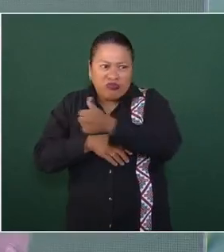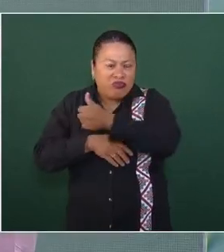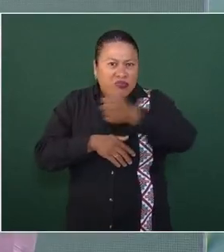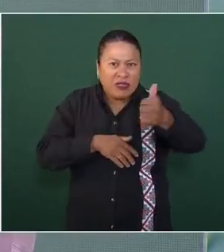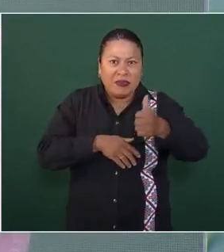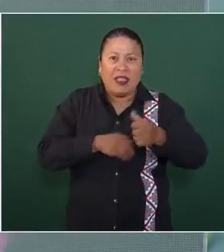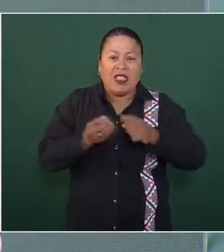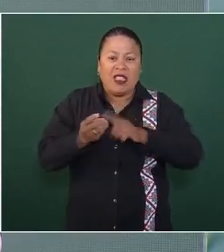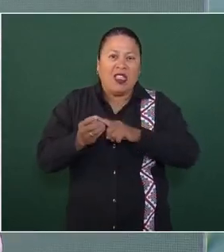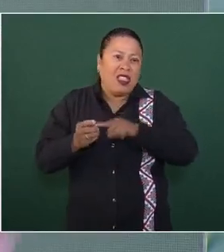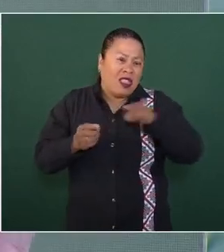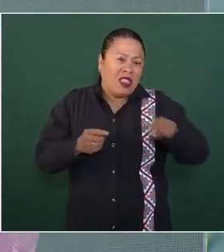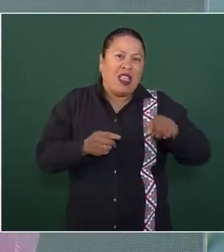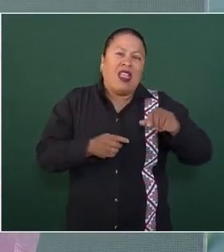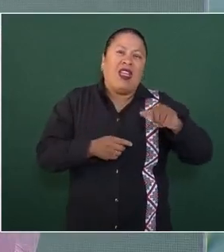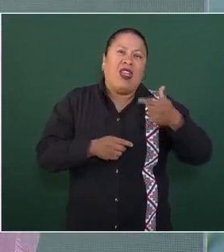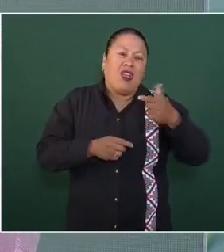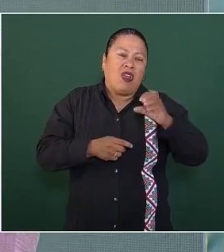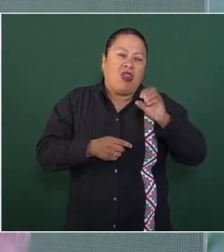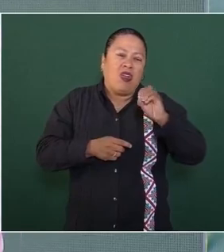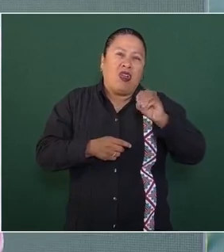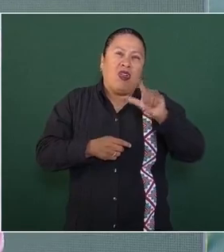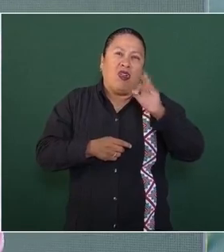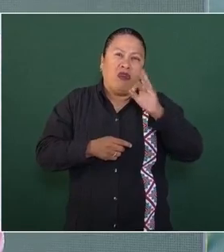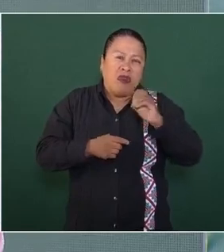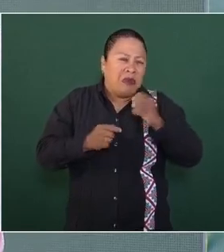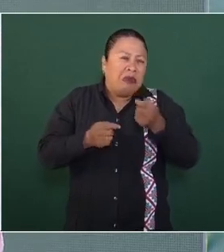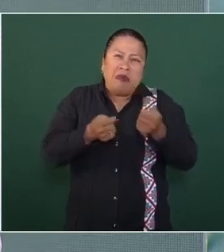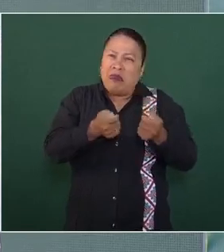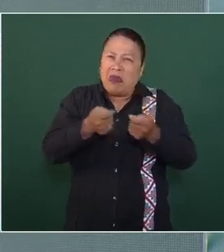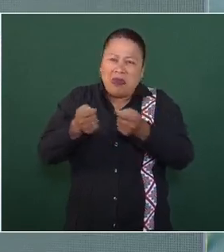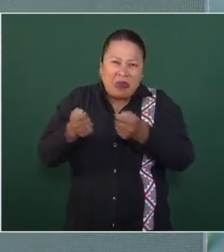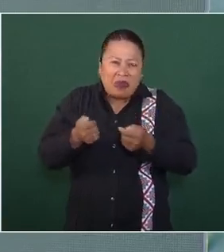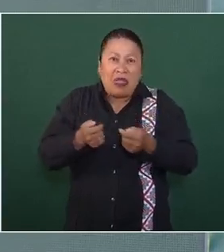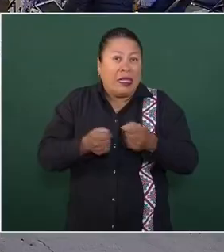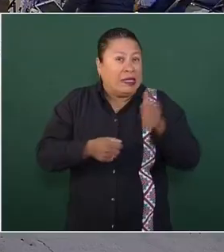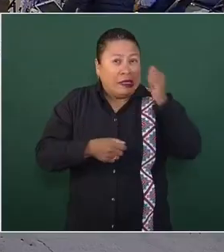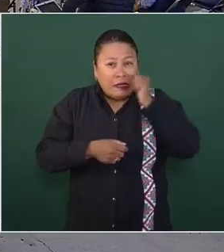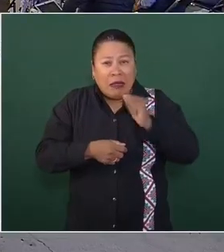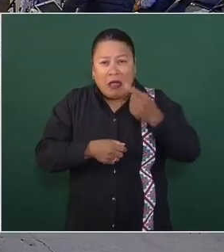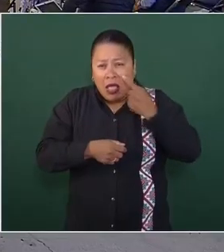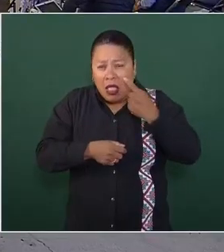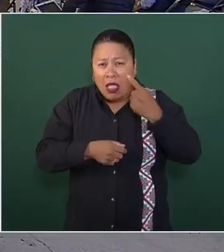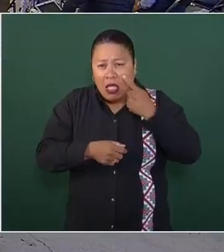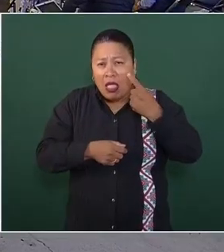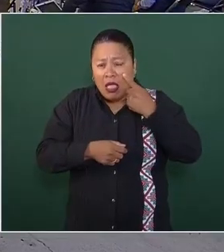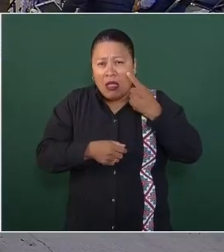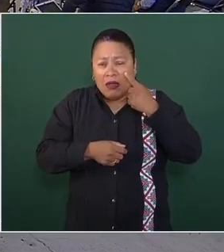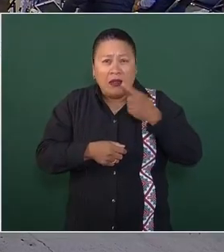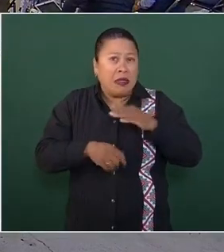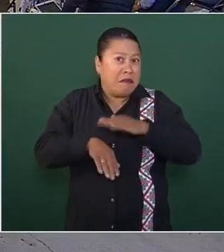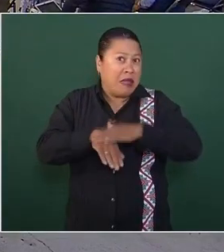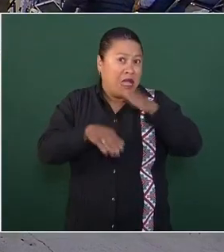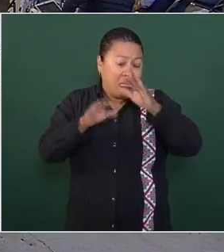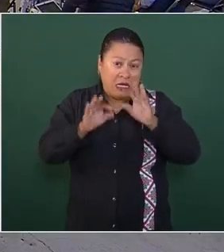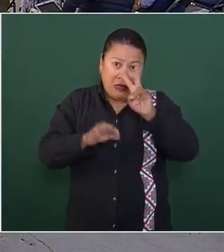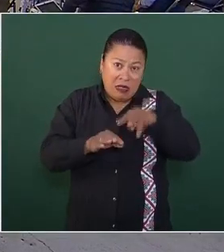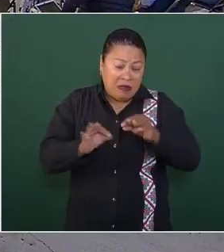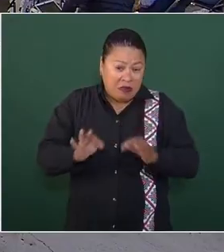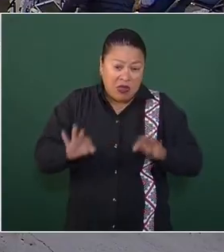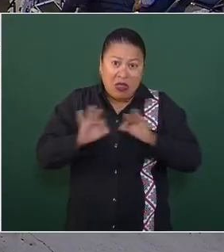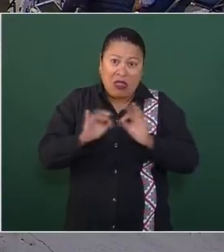del Golfo del Atlántico el puerto que siempre fue el más importante